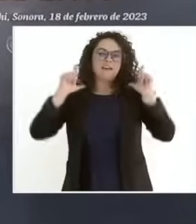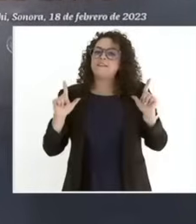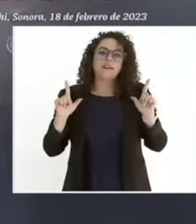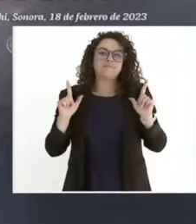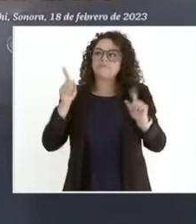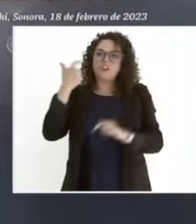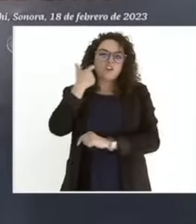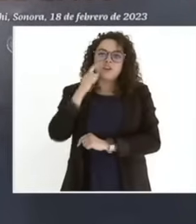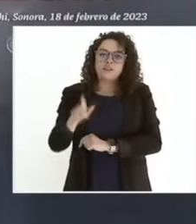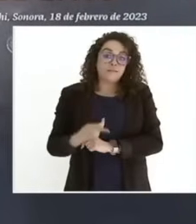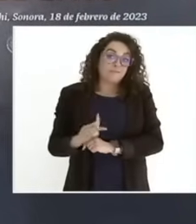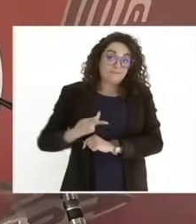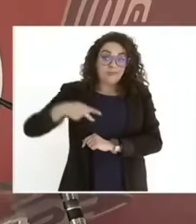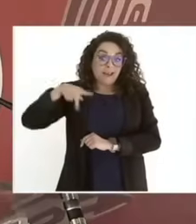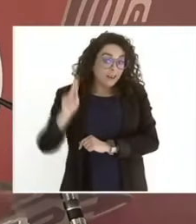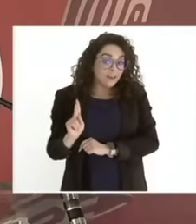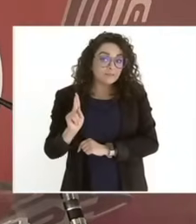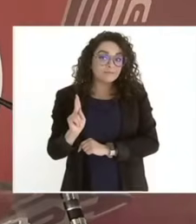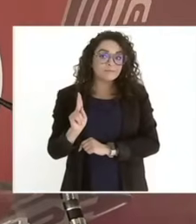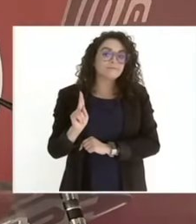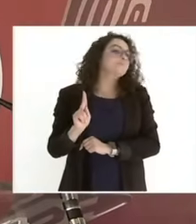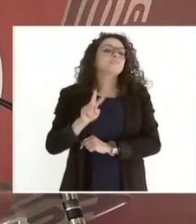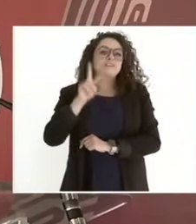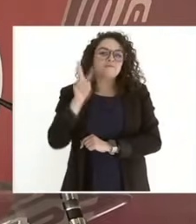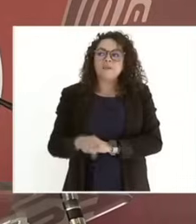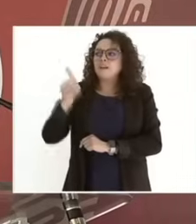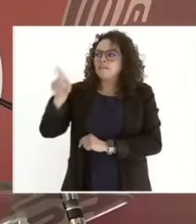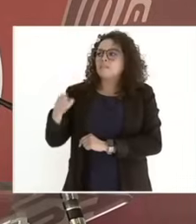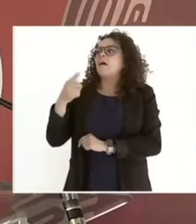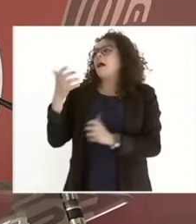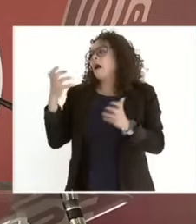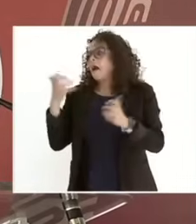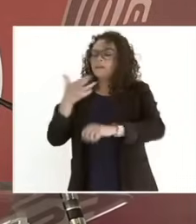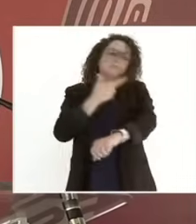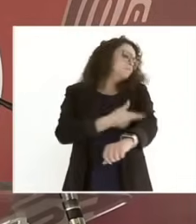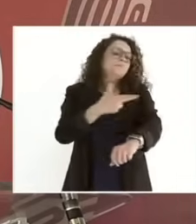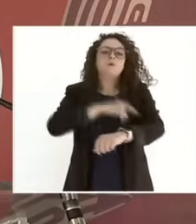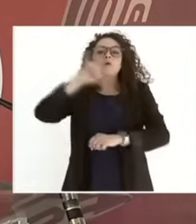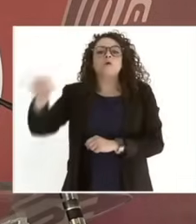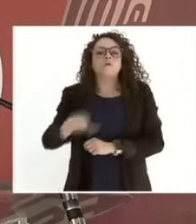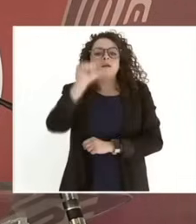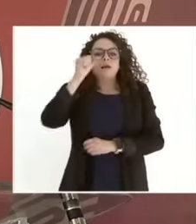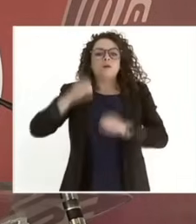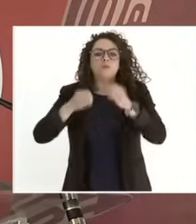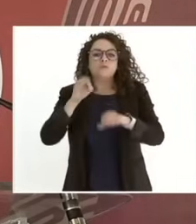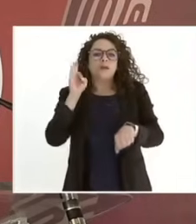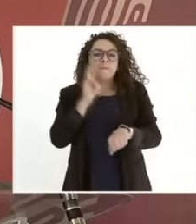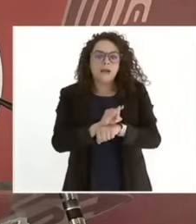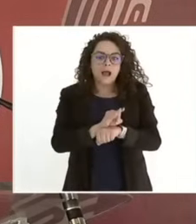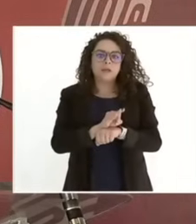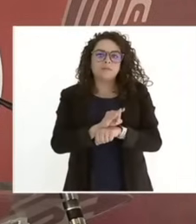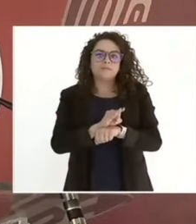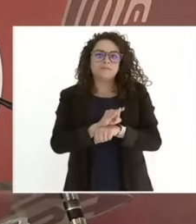van a poder con sus amparos ni sus controversias en el poder